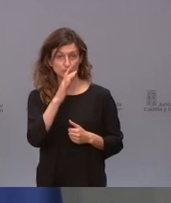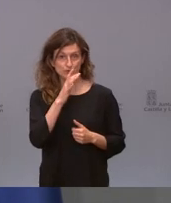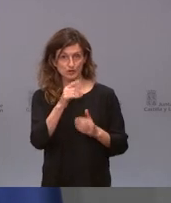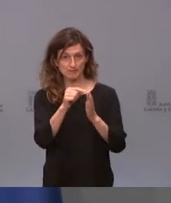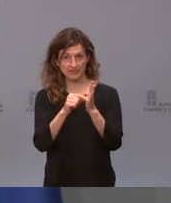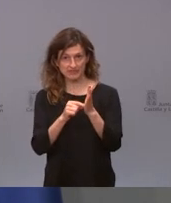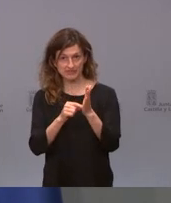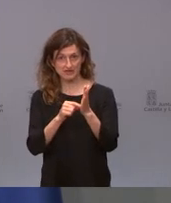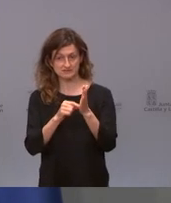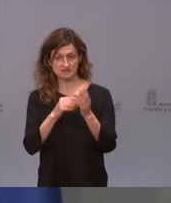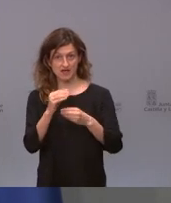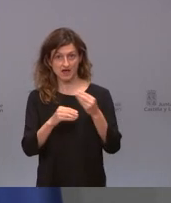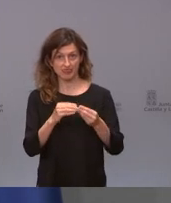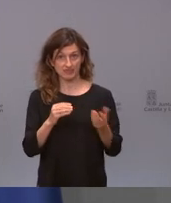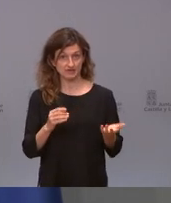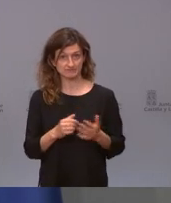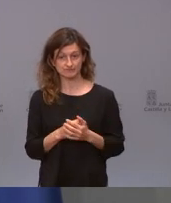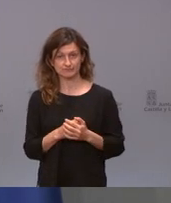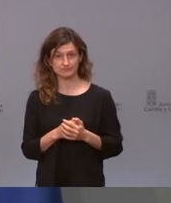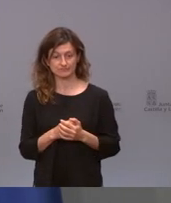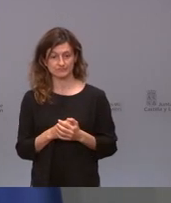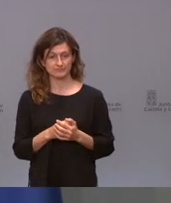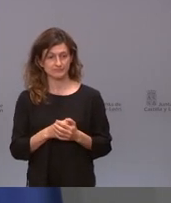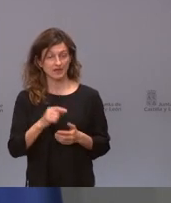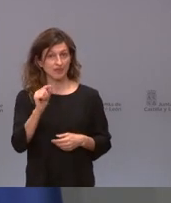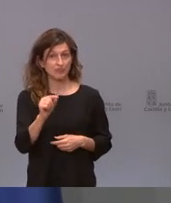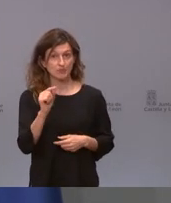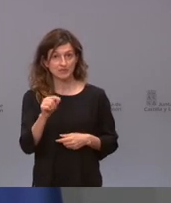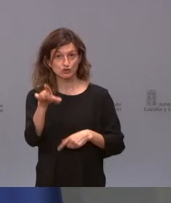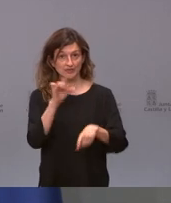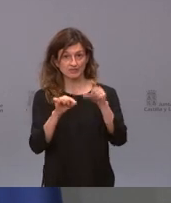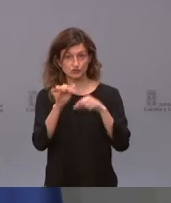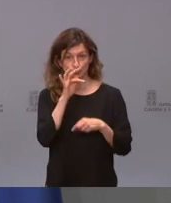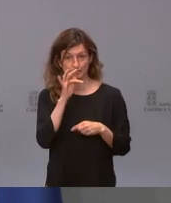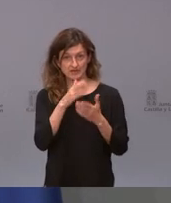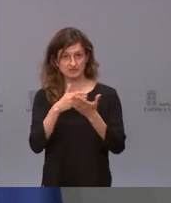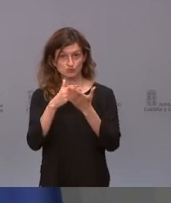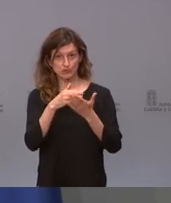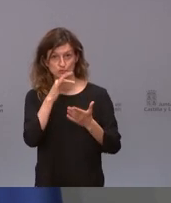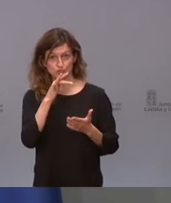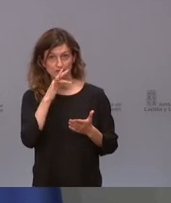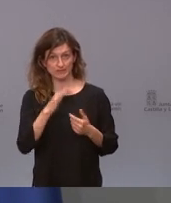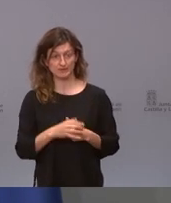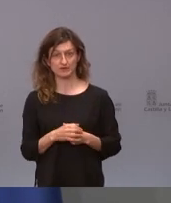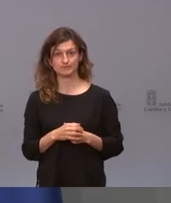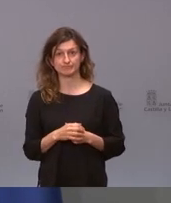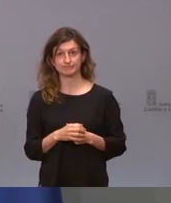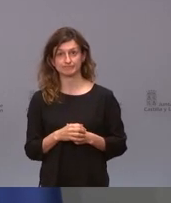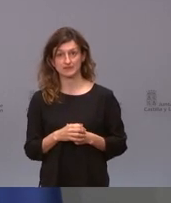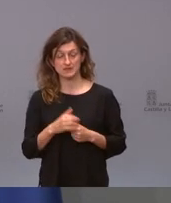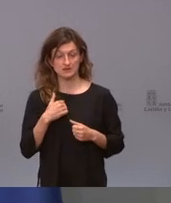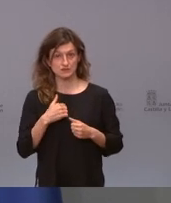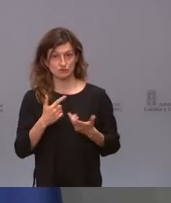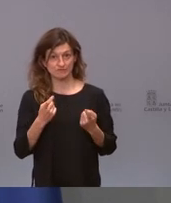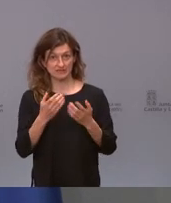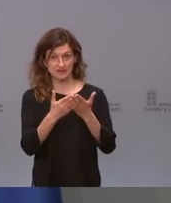que podemos establecer con lo cual de momento dado que no están decididas y dado que no están estudiadas y analizadas yo están encima de